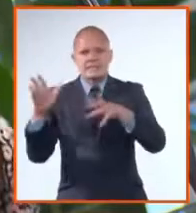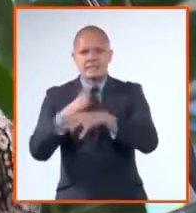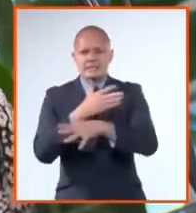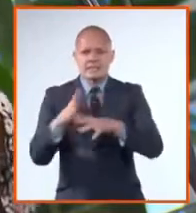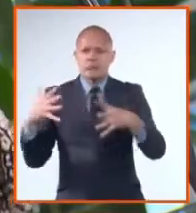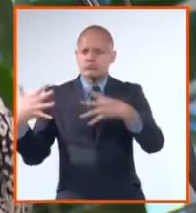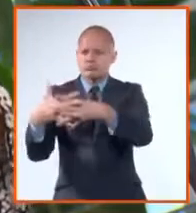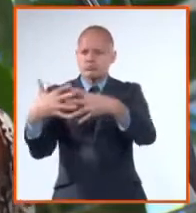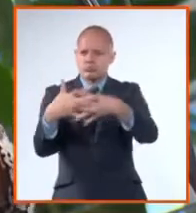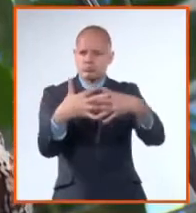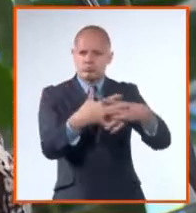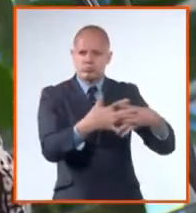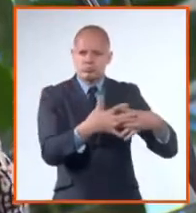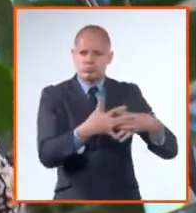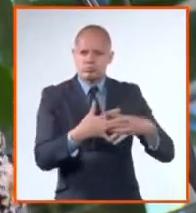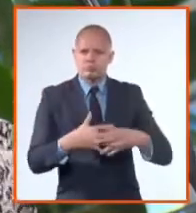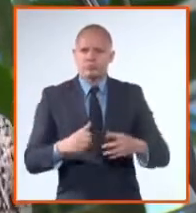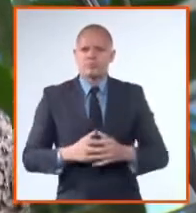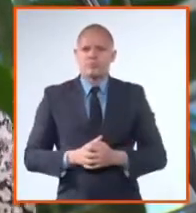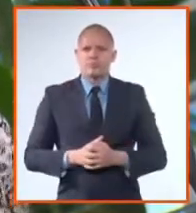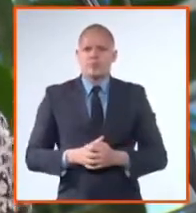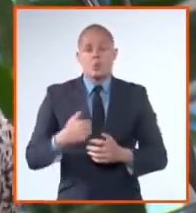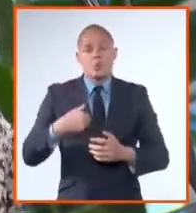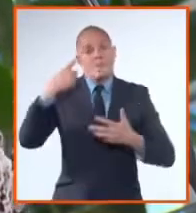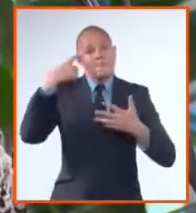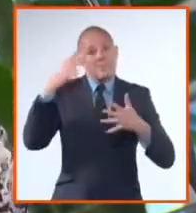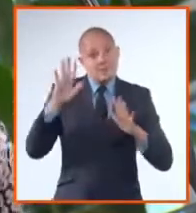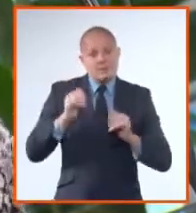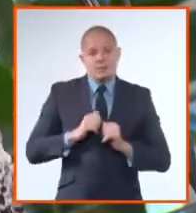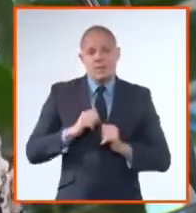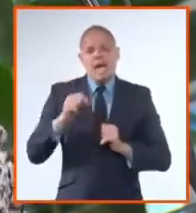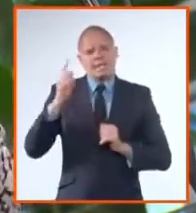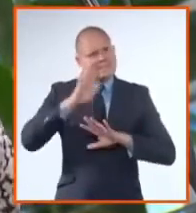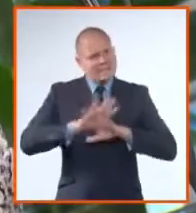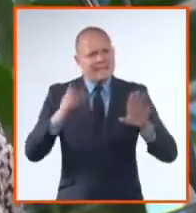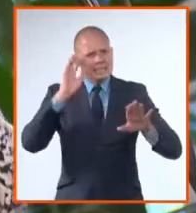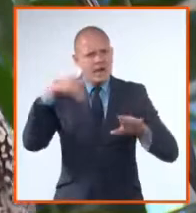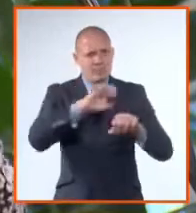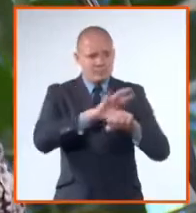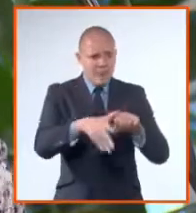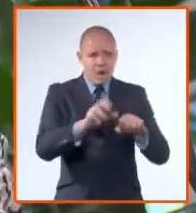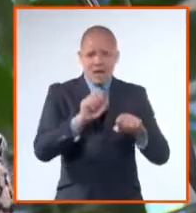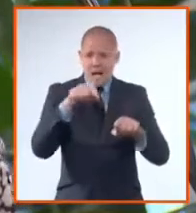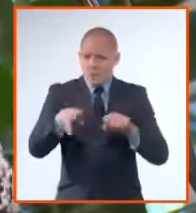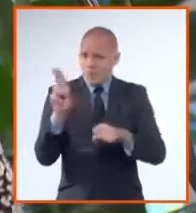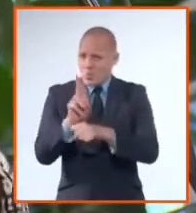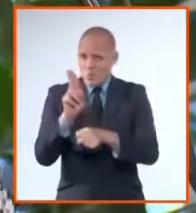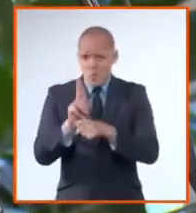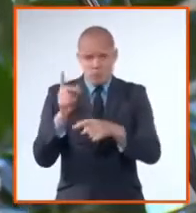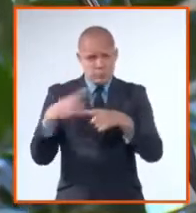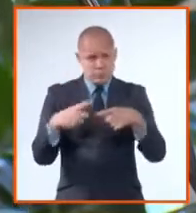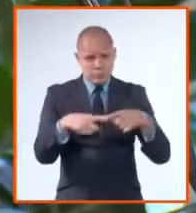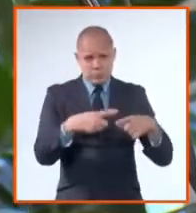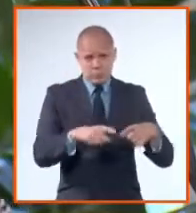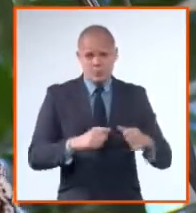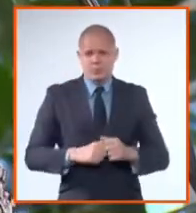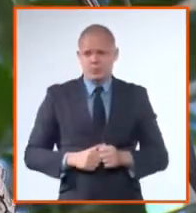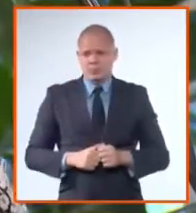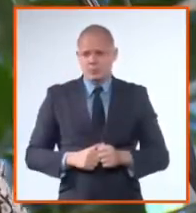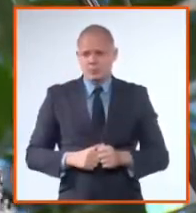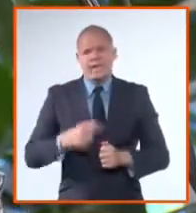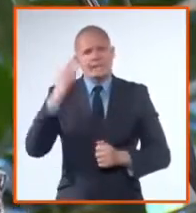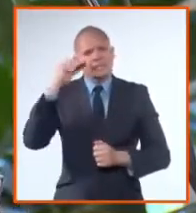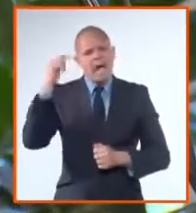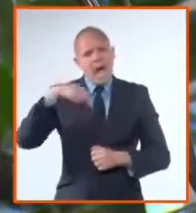lo que logramos por la urgencia que nos planteó la epidemia ha estado basado, y precisamente los mayores logros, no vamos a decir que